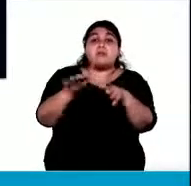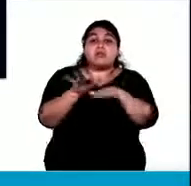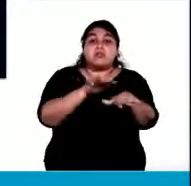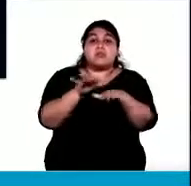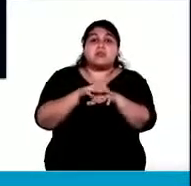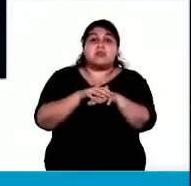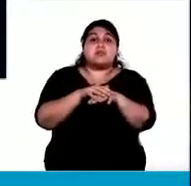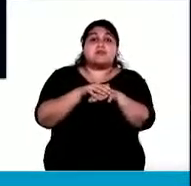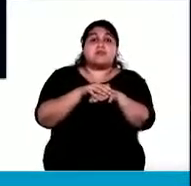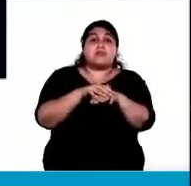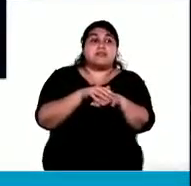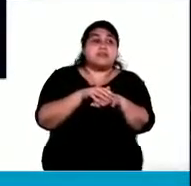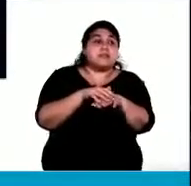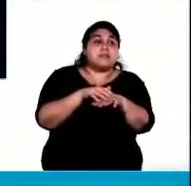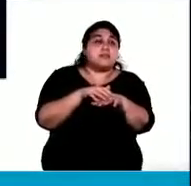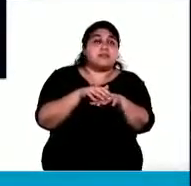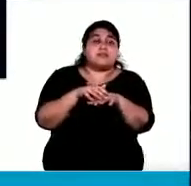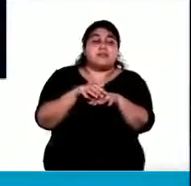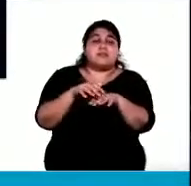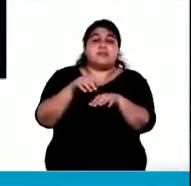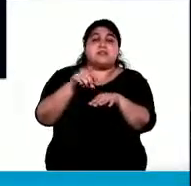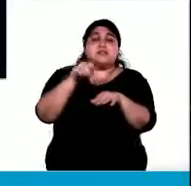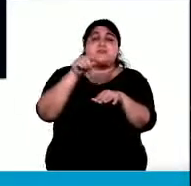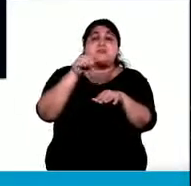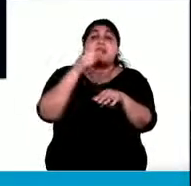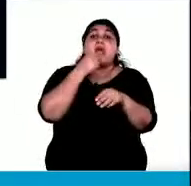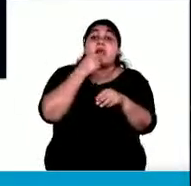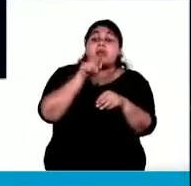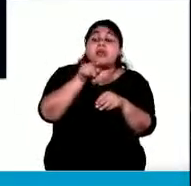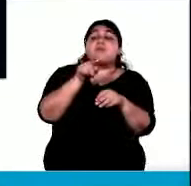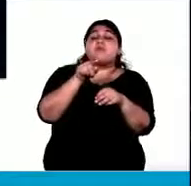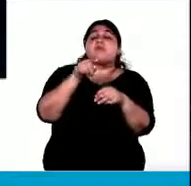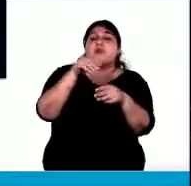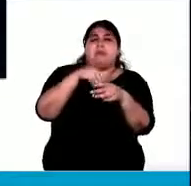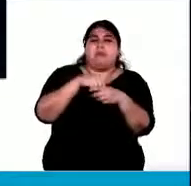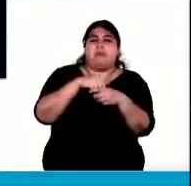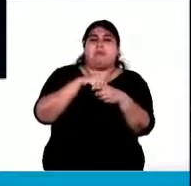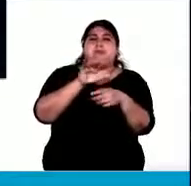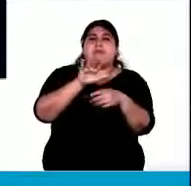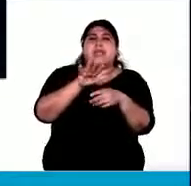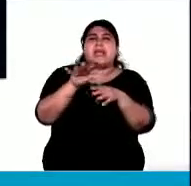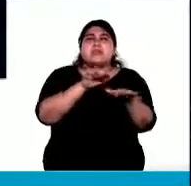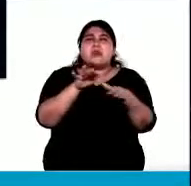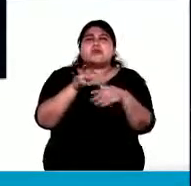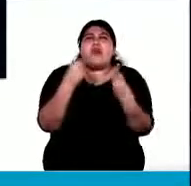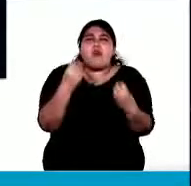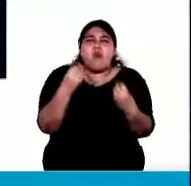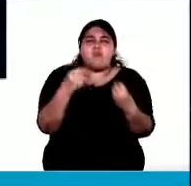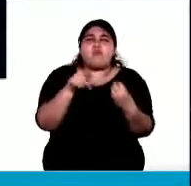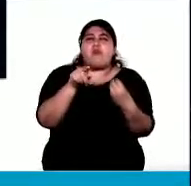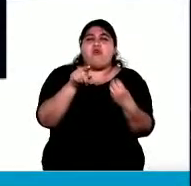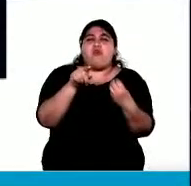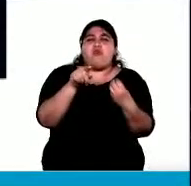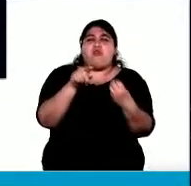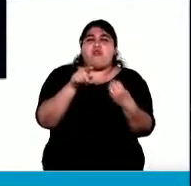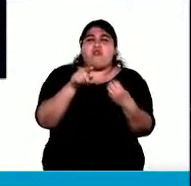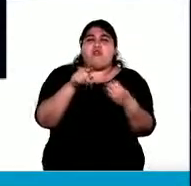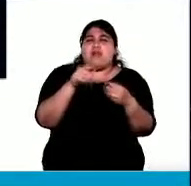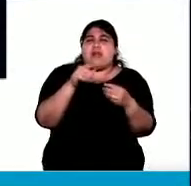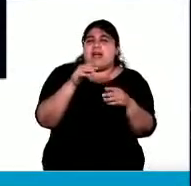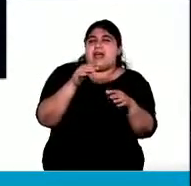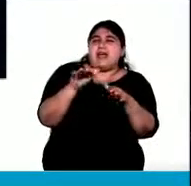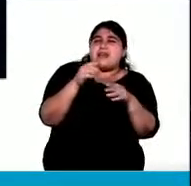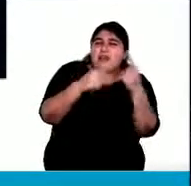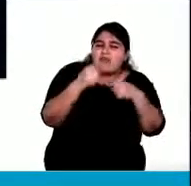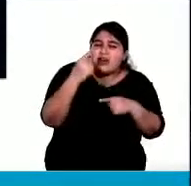todavía, era ministro de Educación de la Nación. Decía Esteban Bullrich, en lo que era denominado un foro, denominado Mini